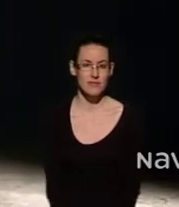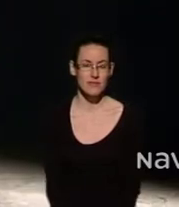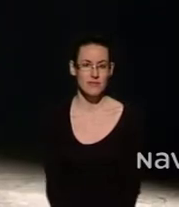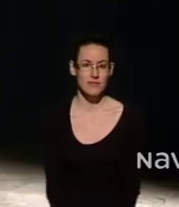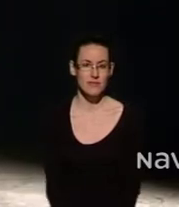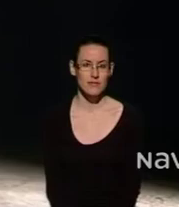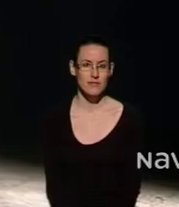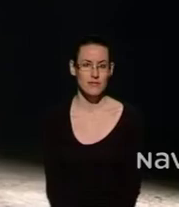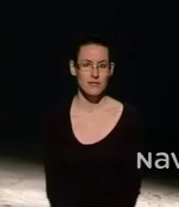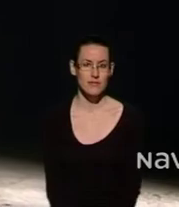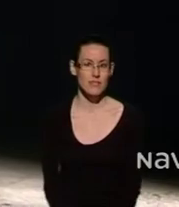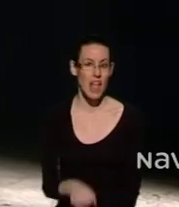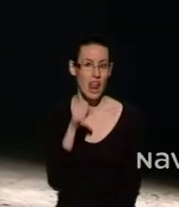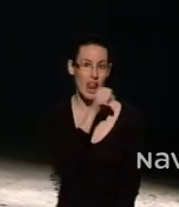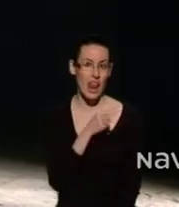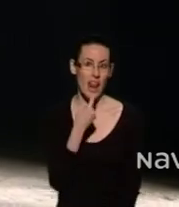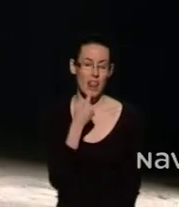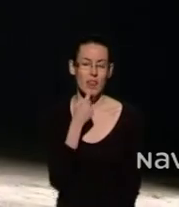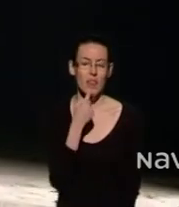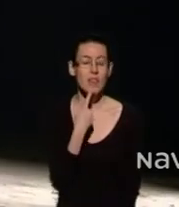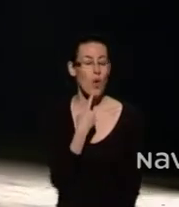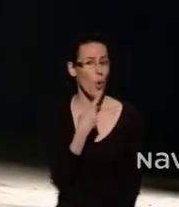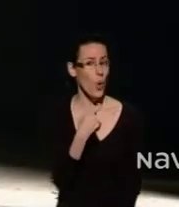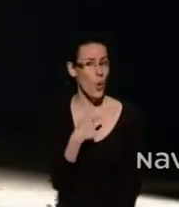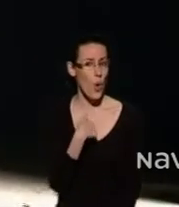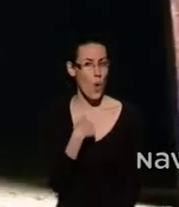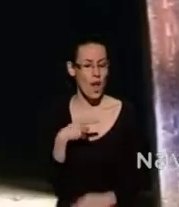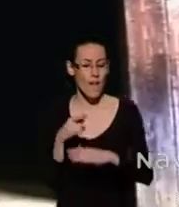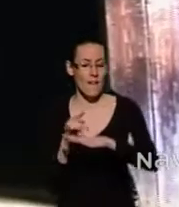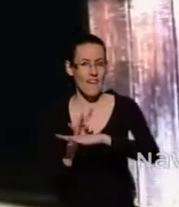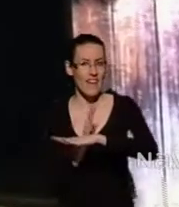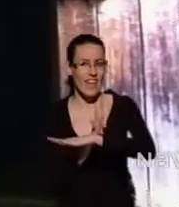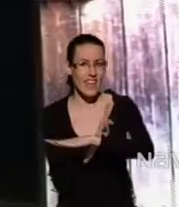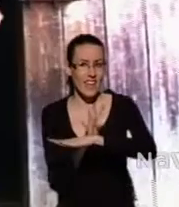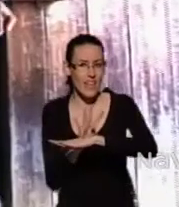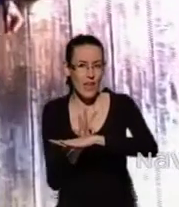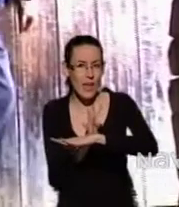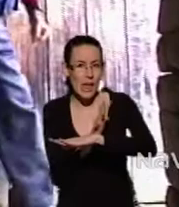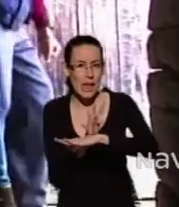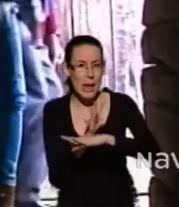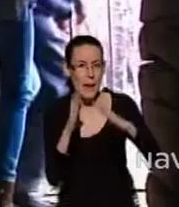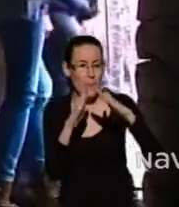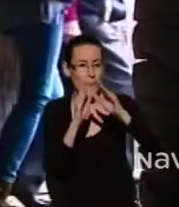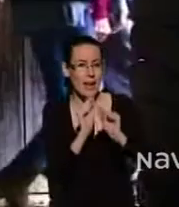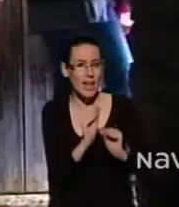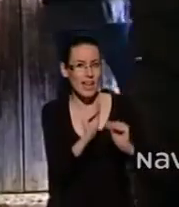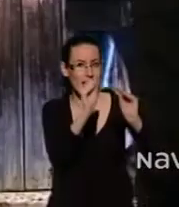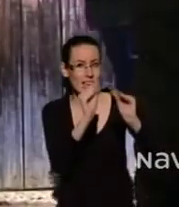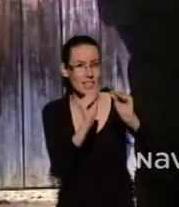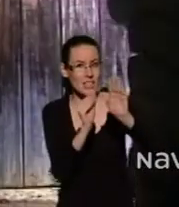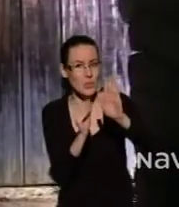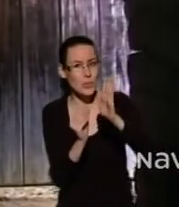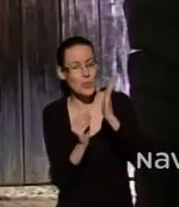habitación. Por ver él, por ver él, por ver el dormir